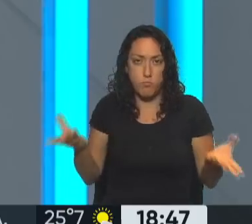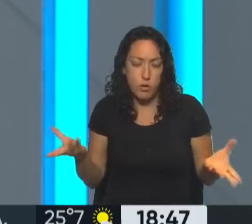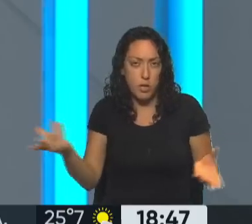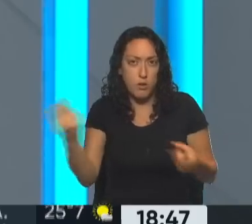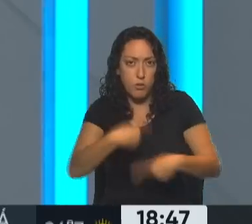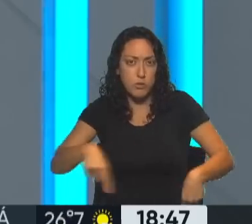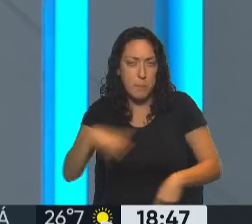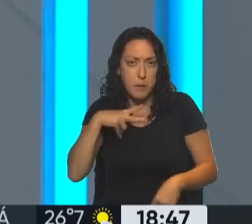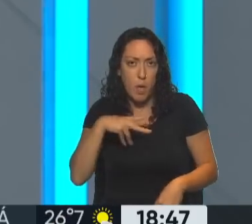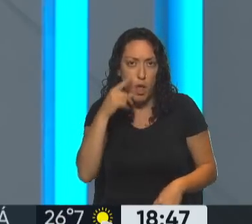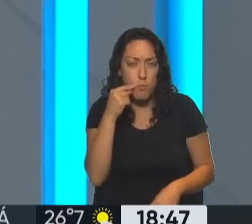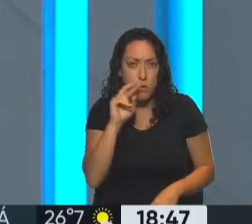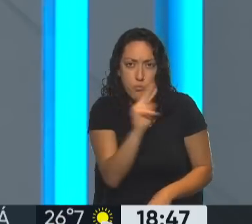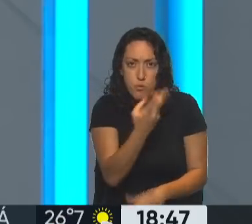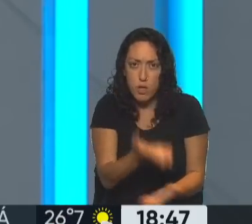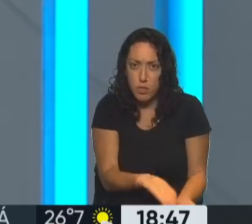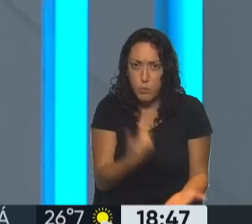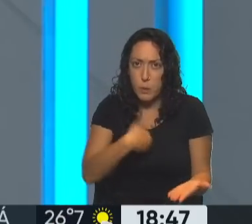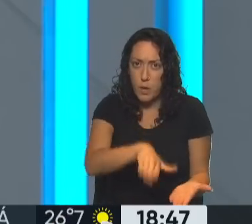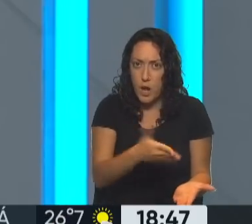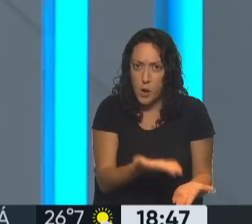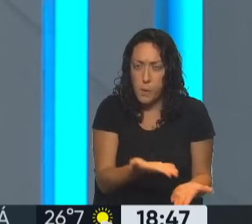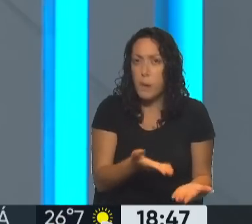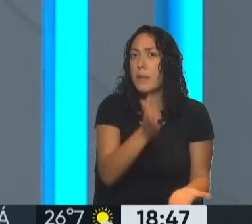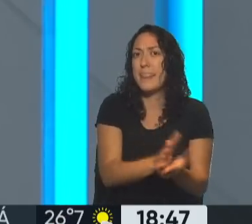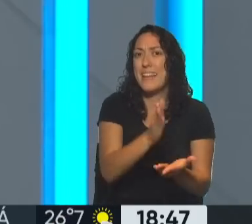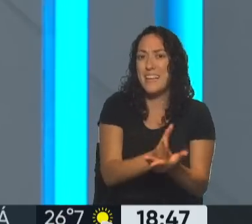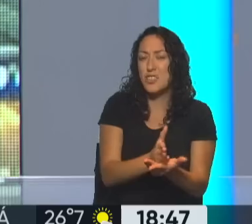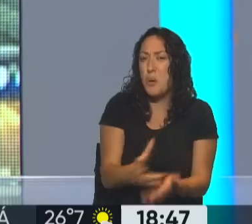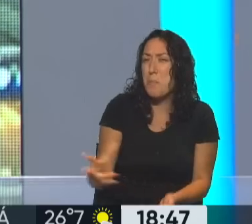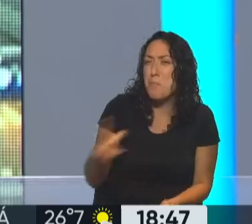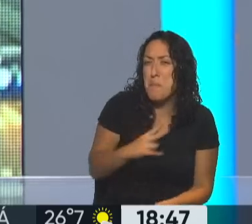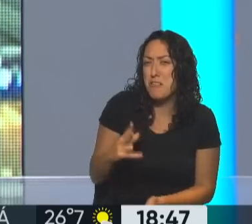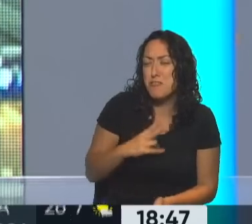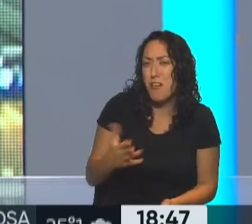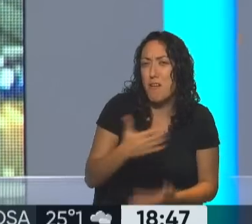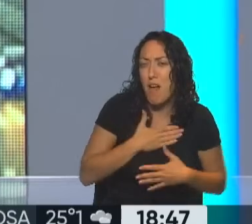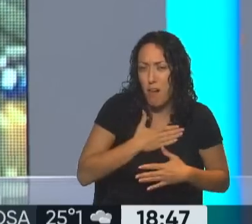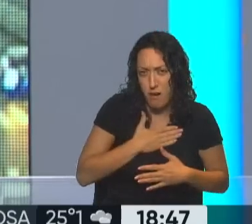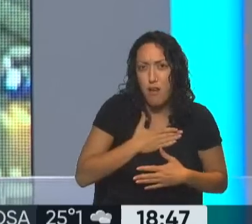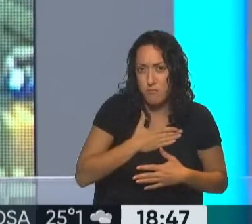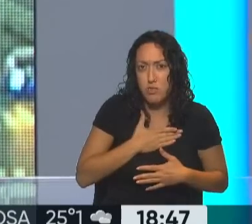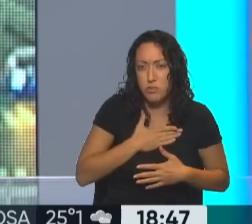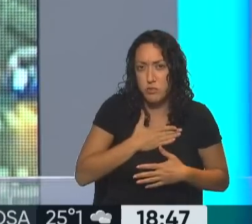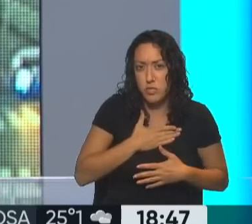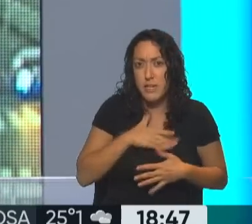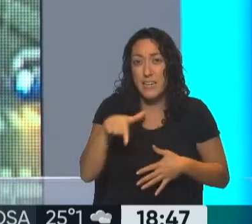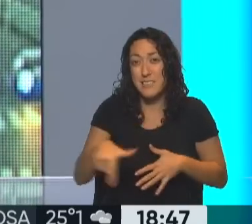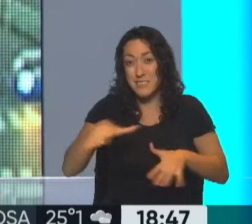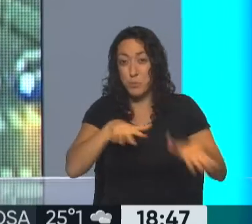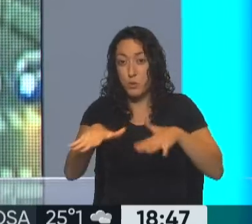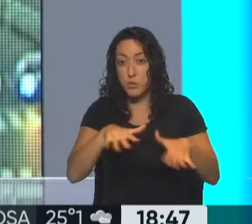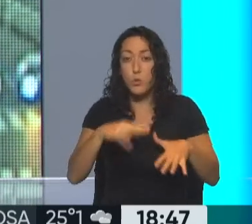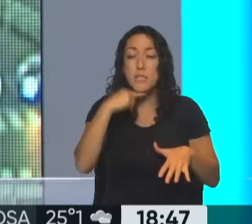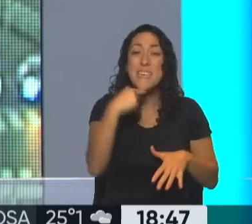ese hombre que estaba agonizando. Se trata de los derechos personalísimos. En este caso, las fotos que